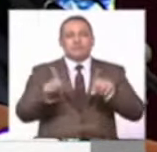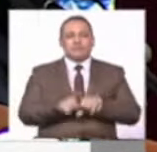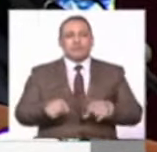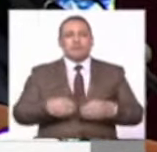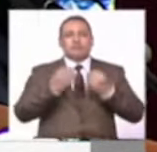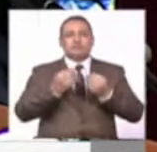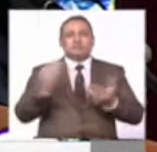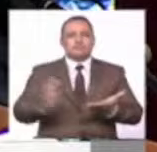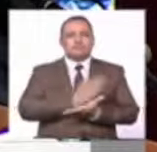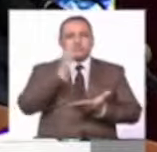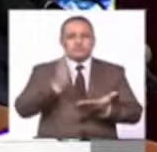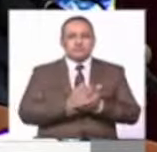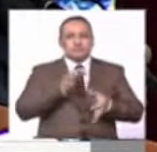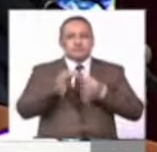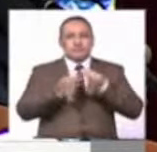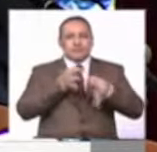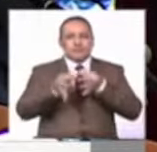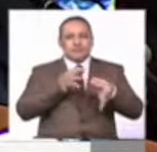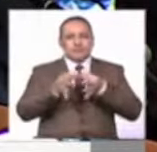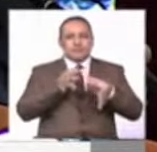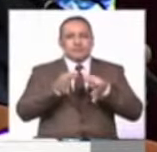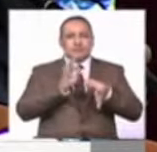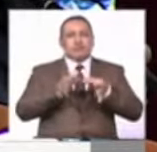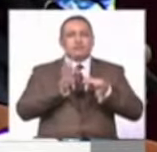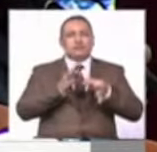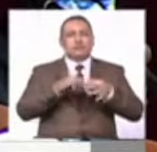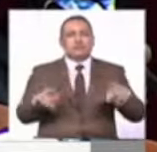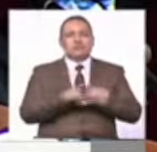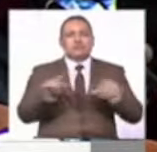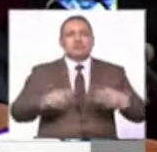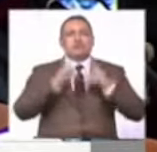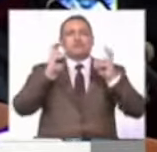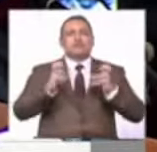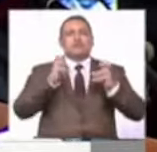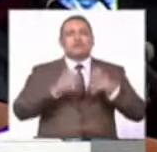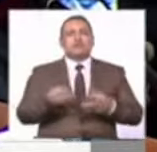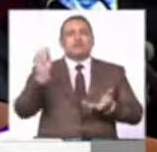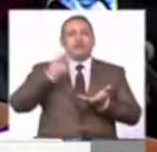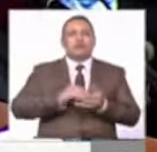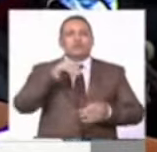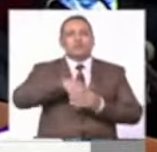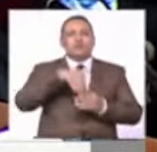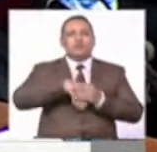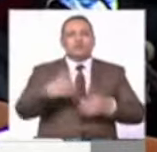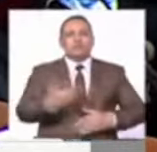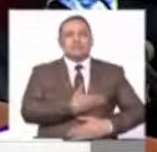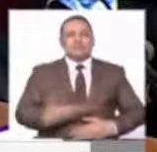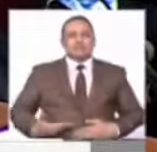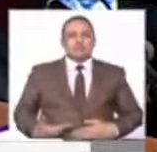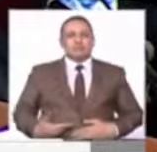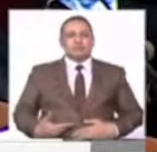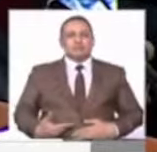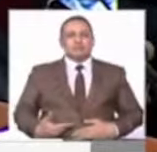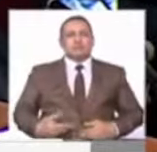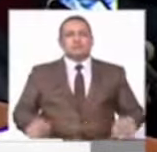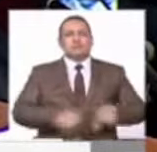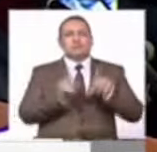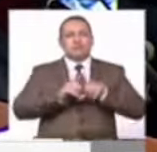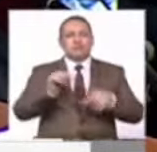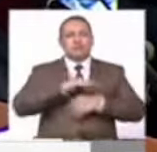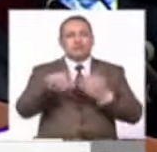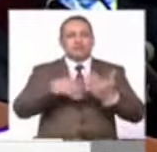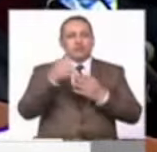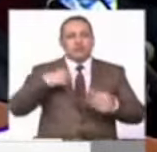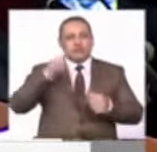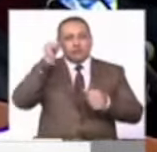discrepancia interpretativa sobre un tema de la reelección presidencial todos recordaremos